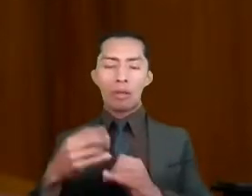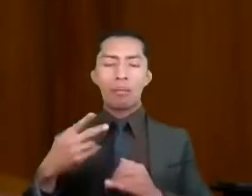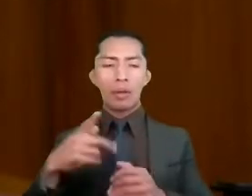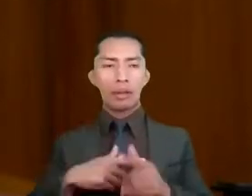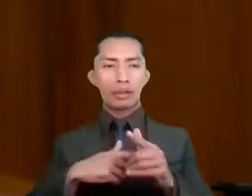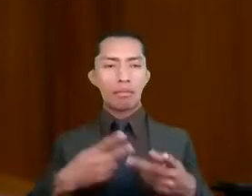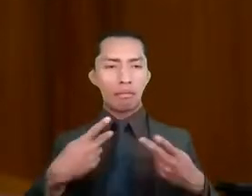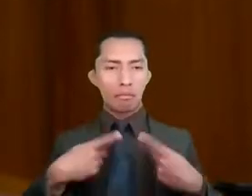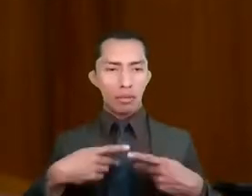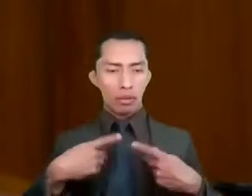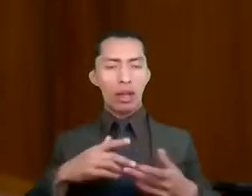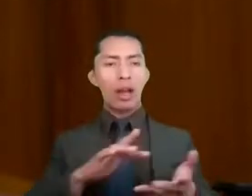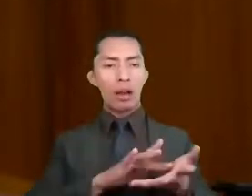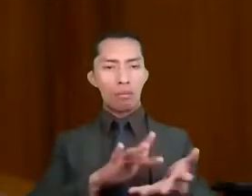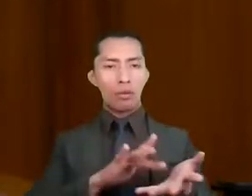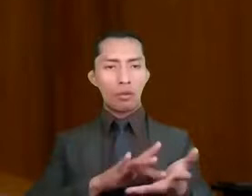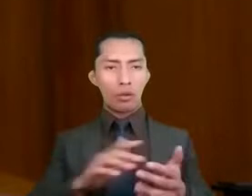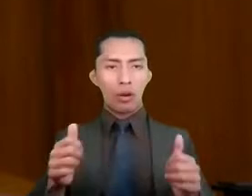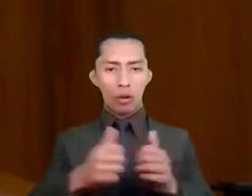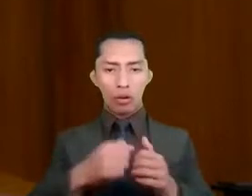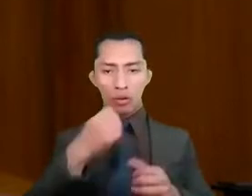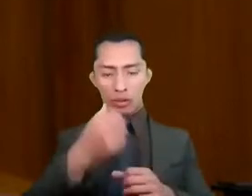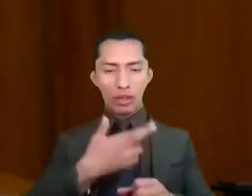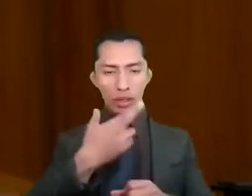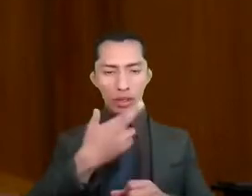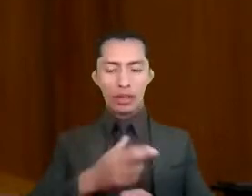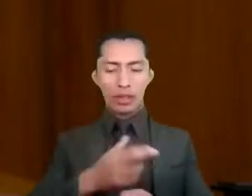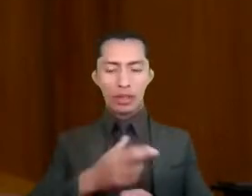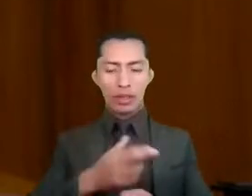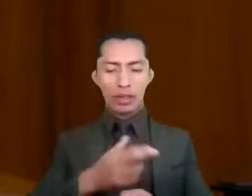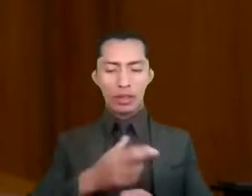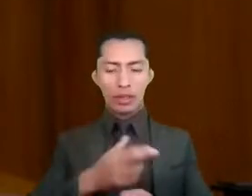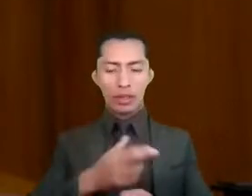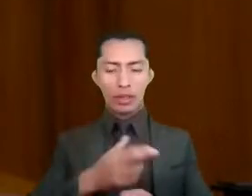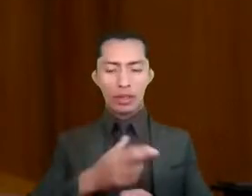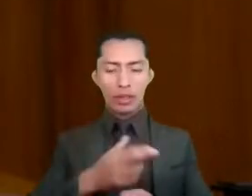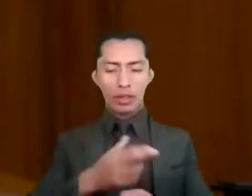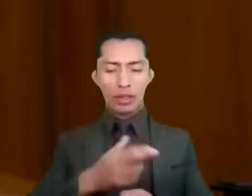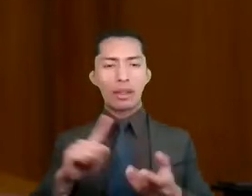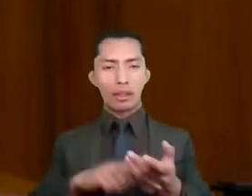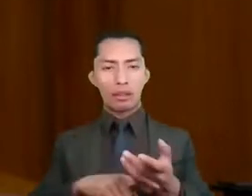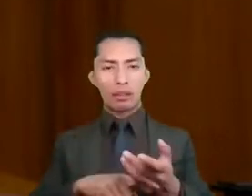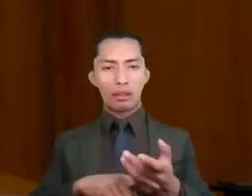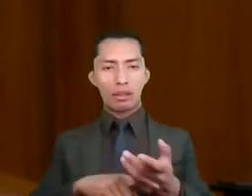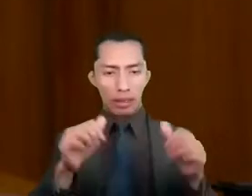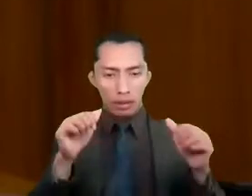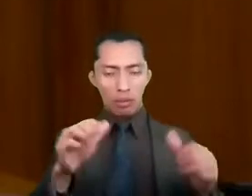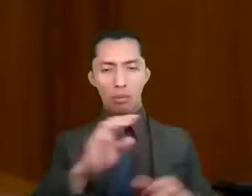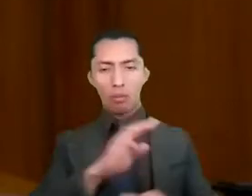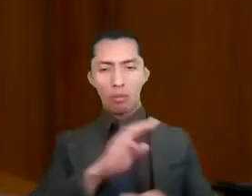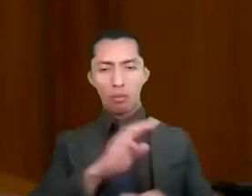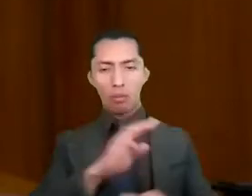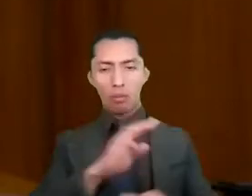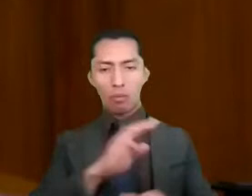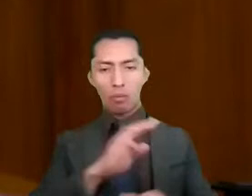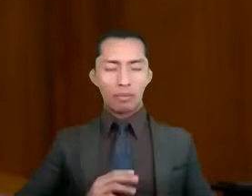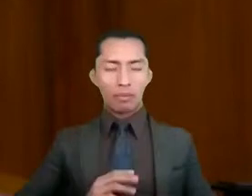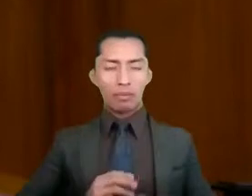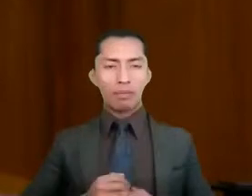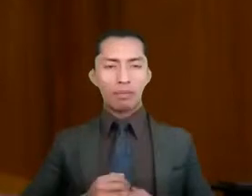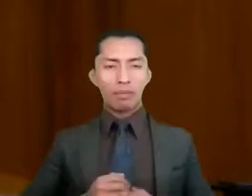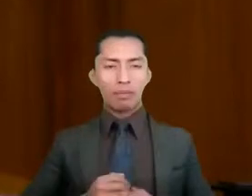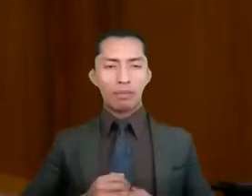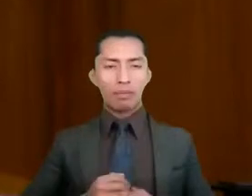y en coordinación con la Secretaría de Seguridad Pública hemos coordinado acciones en este municipio. Los delitos atendidos en contra